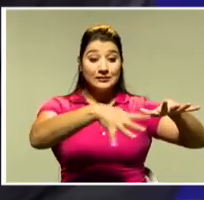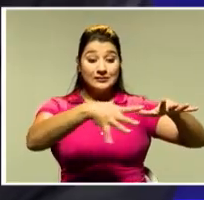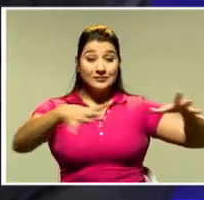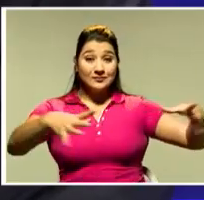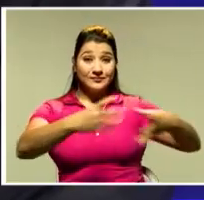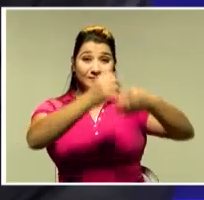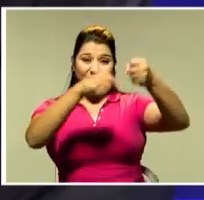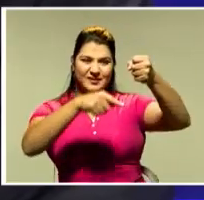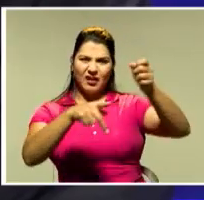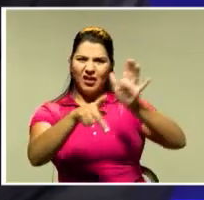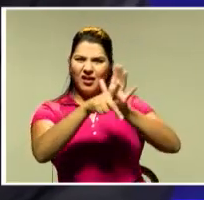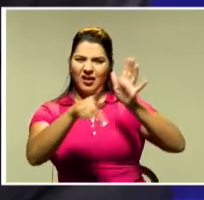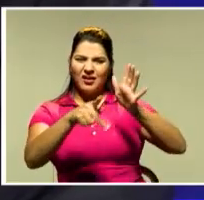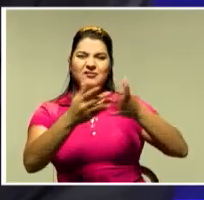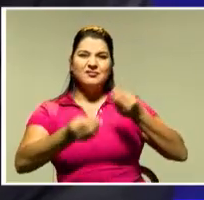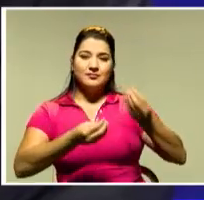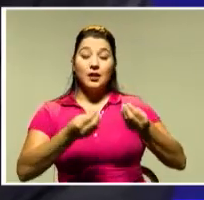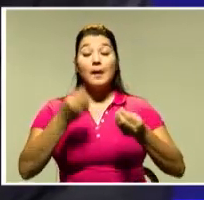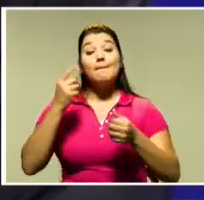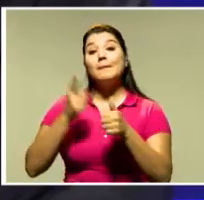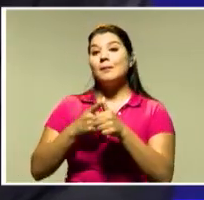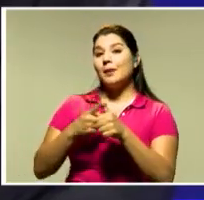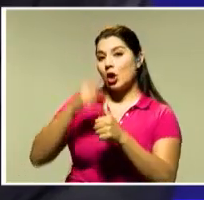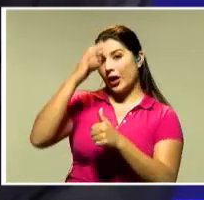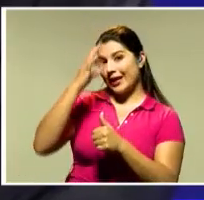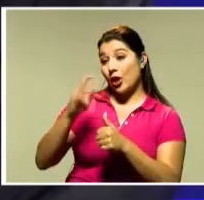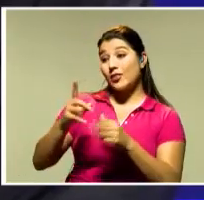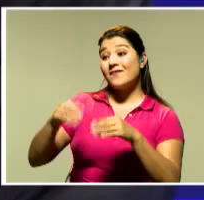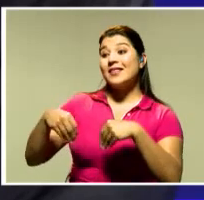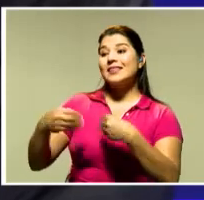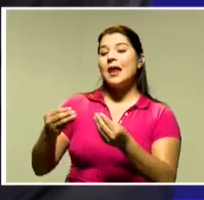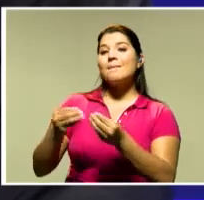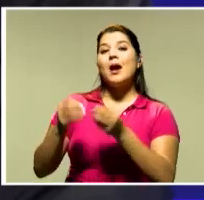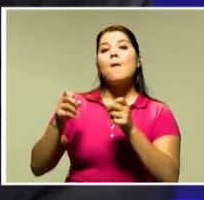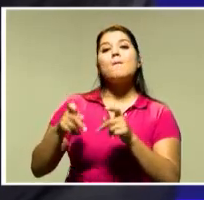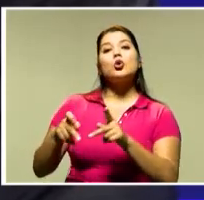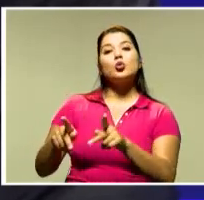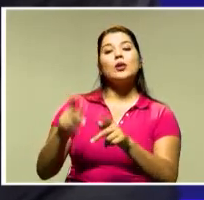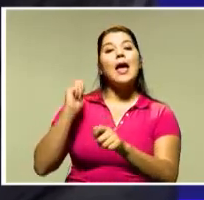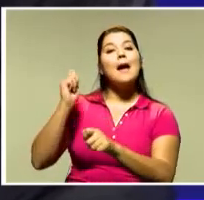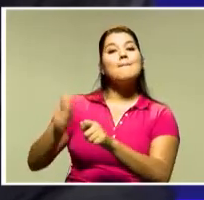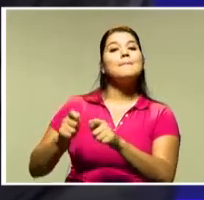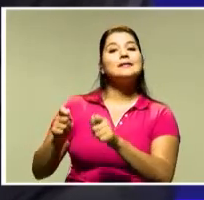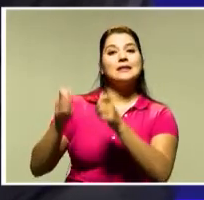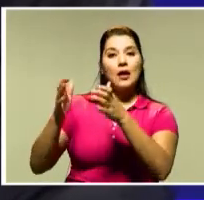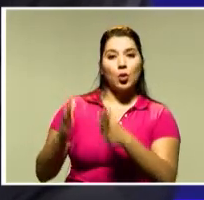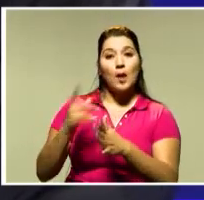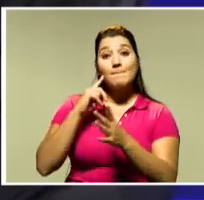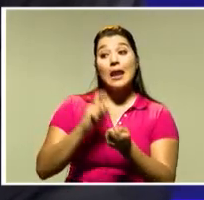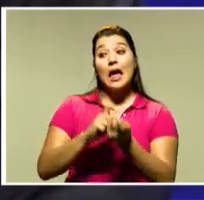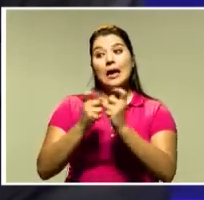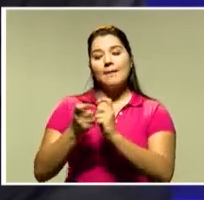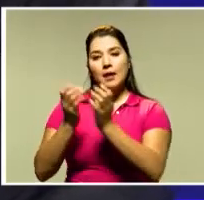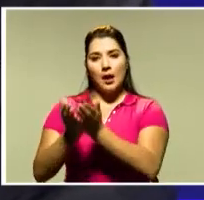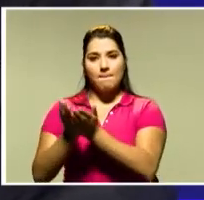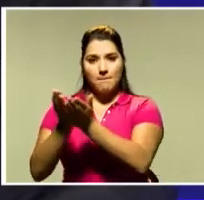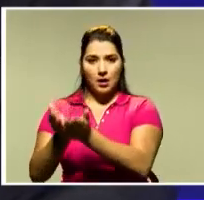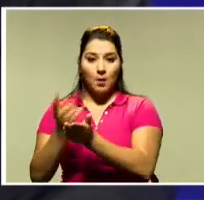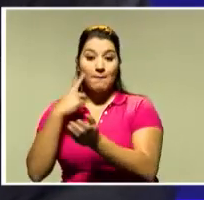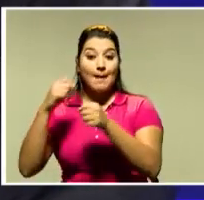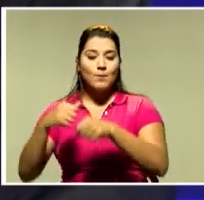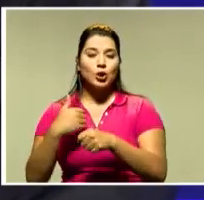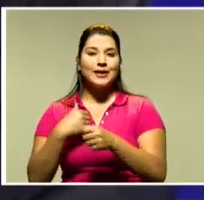me parece que hay que darle más oportunidades a los pescadores para reconvertir su flota y poder tener más actividad de